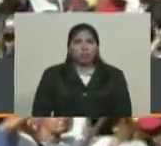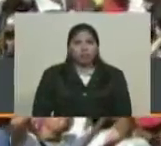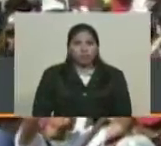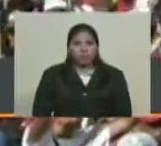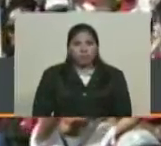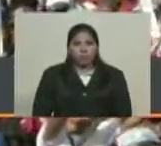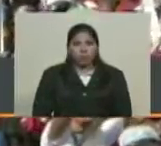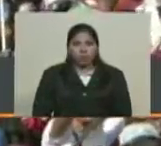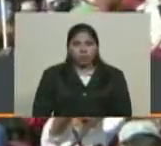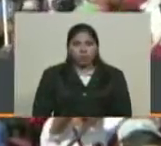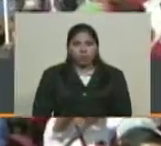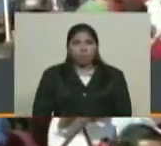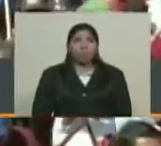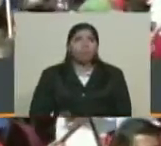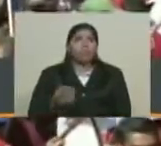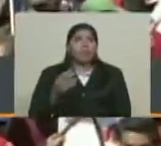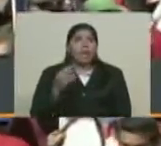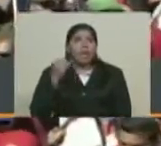en la hipótesis